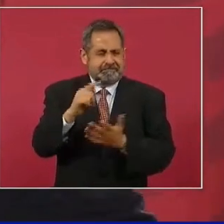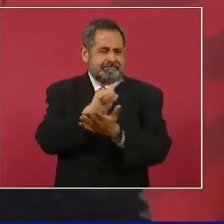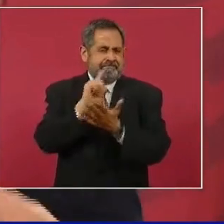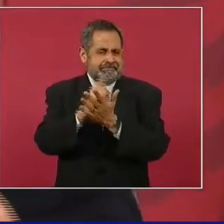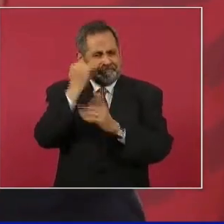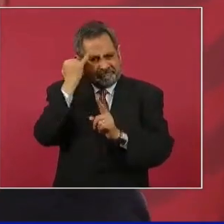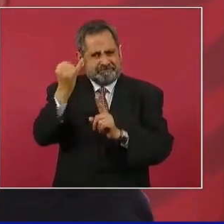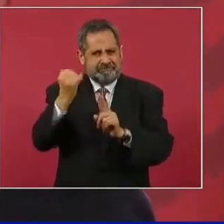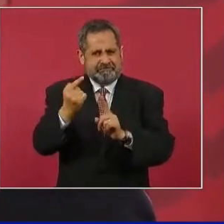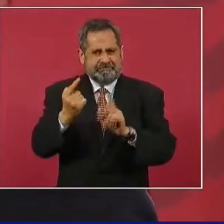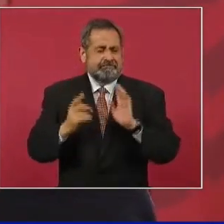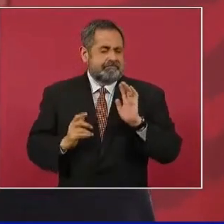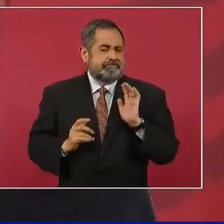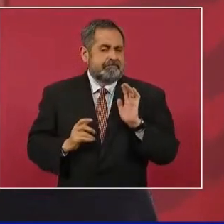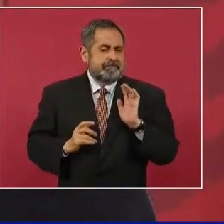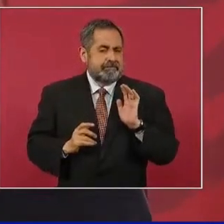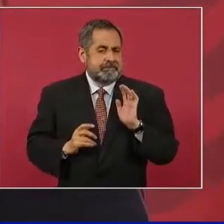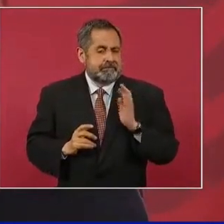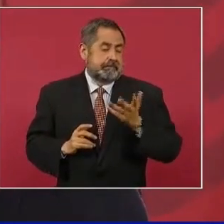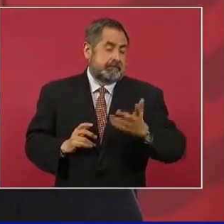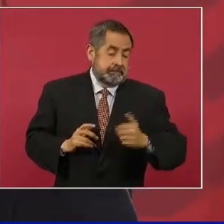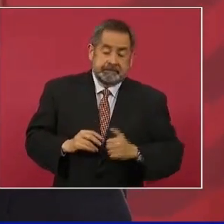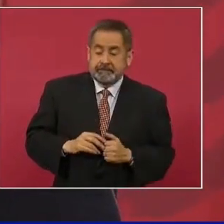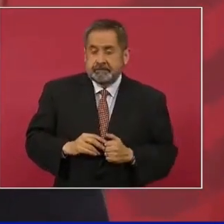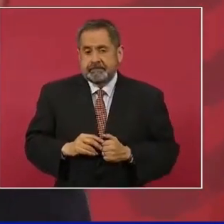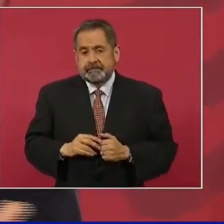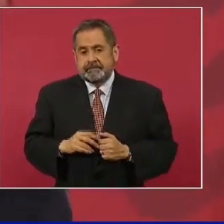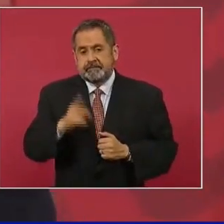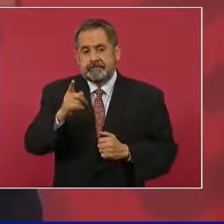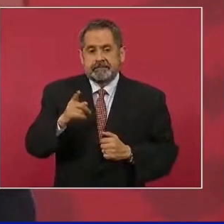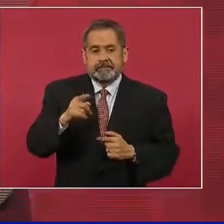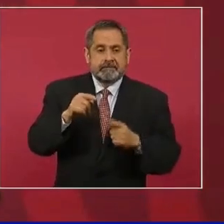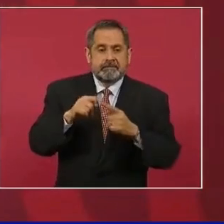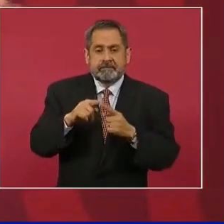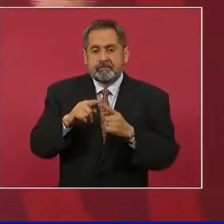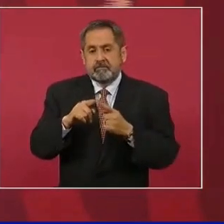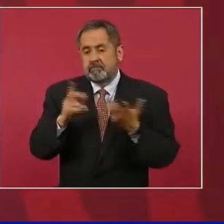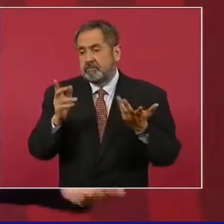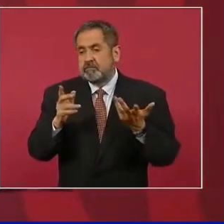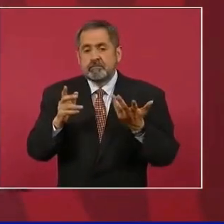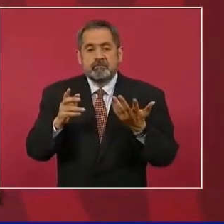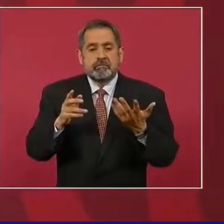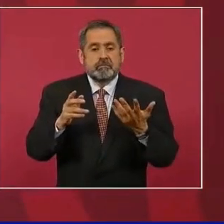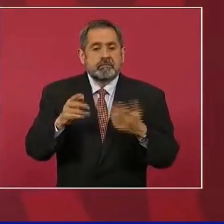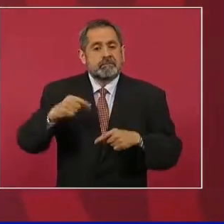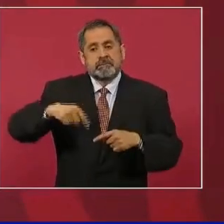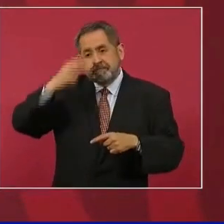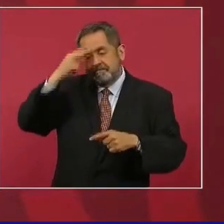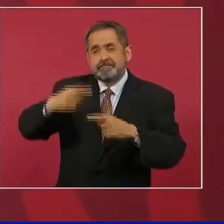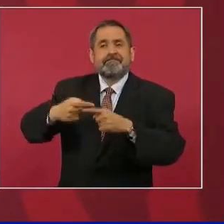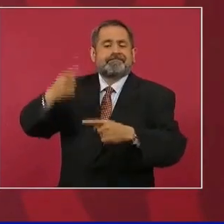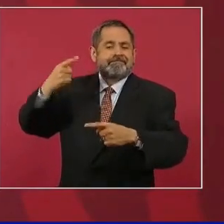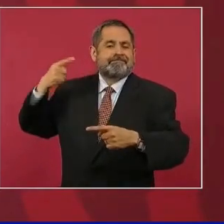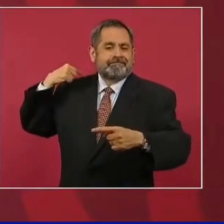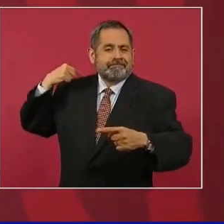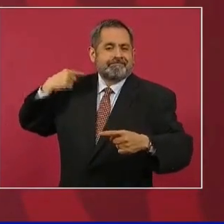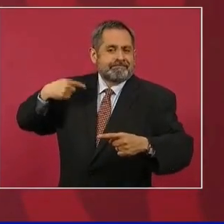Pero no puede ser opción, alternativa a lo que ya padecimos en México,